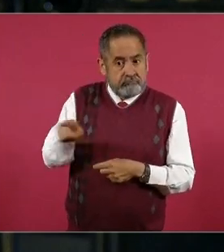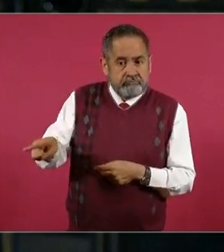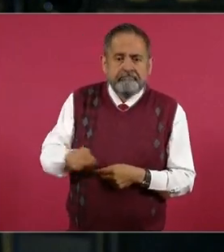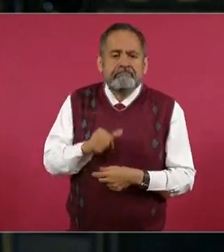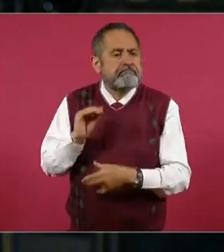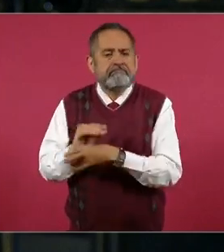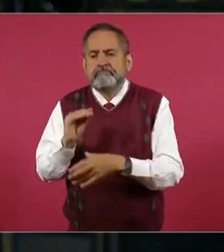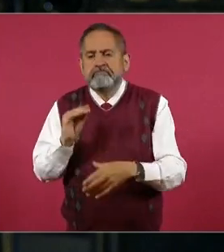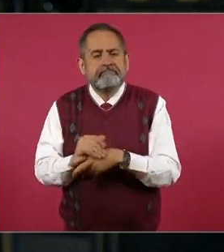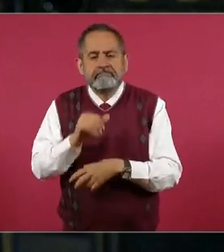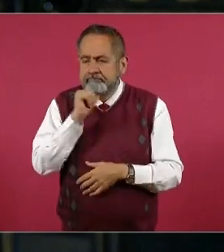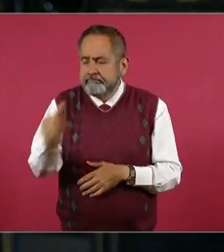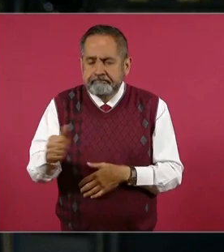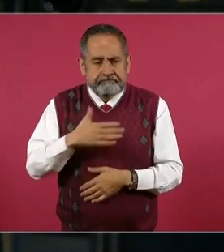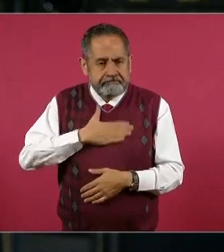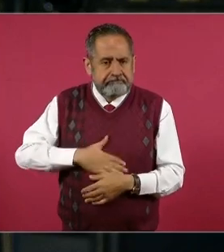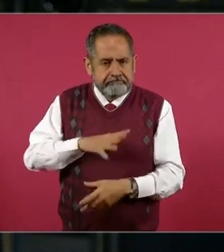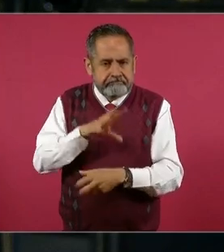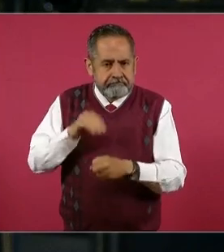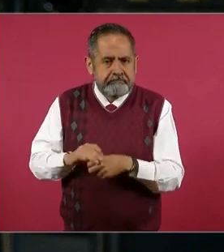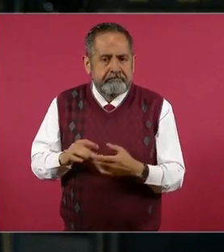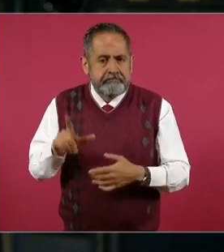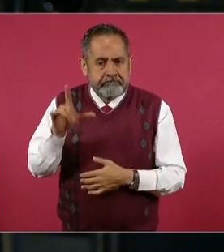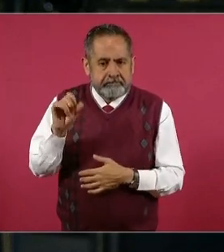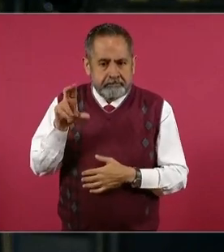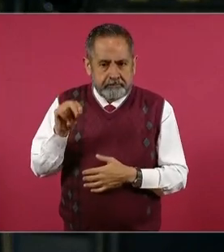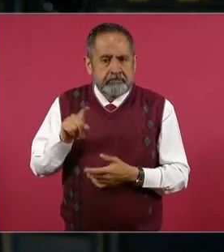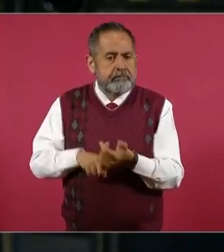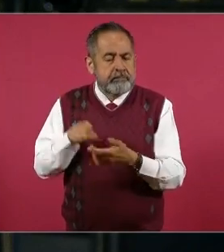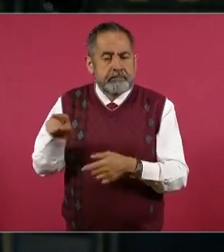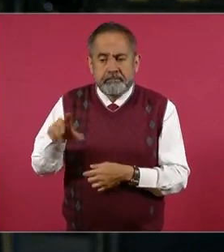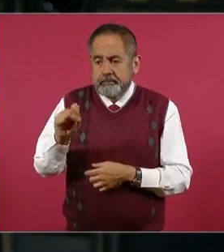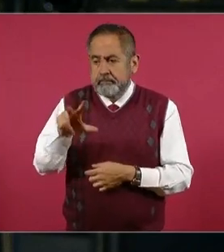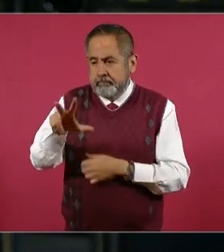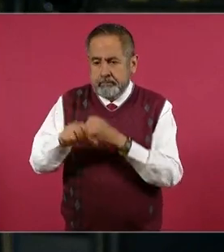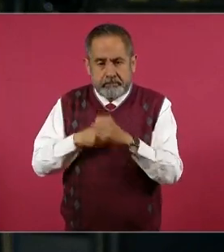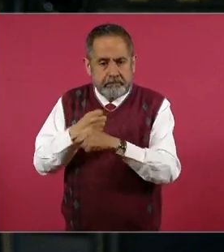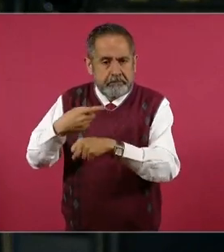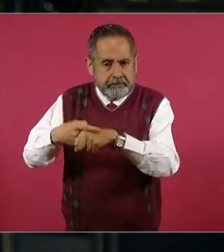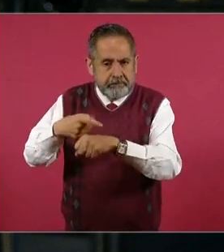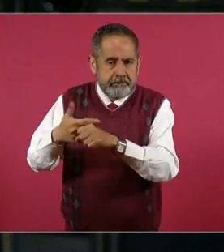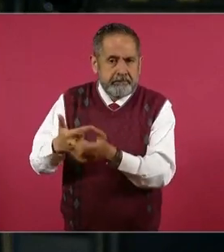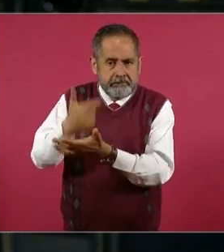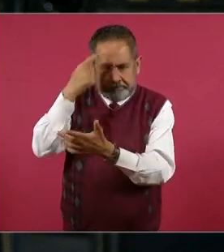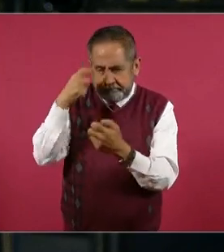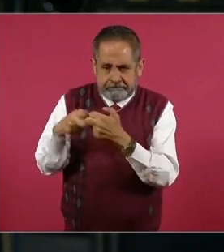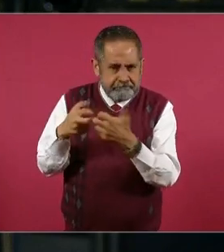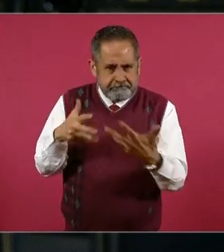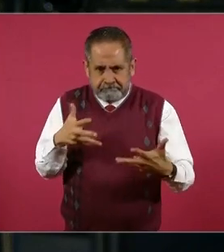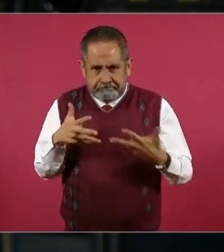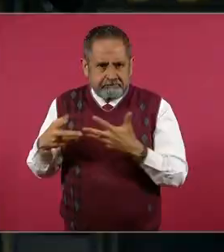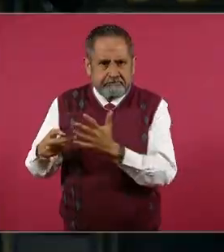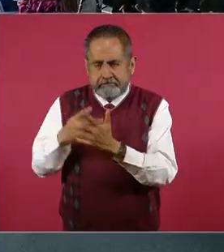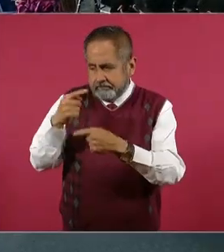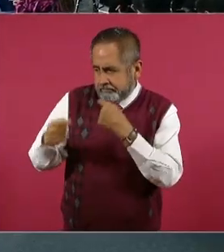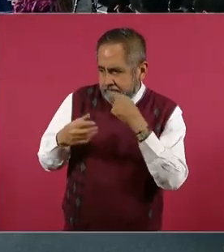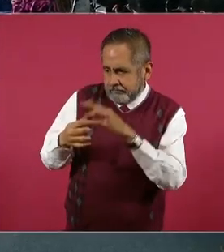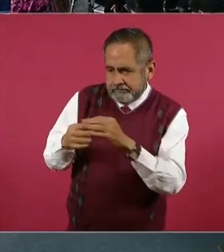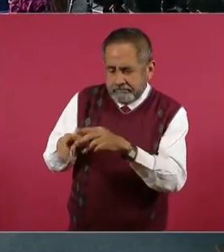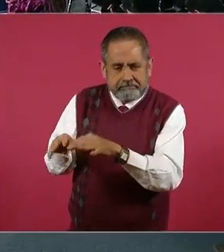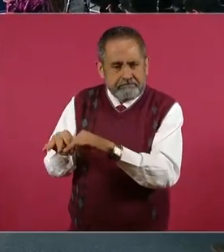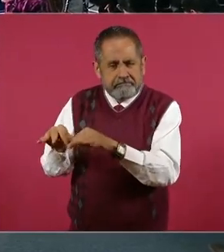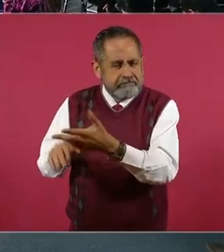se le ha hecho justicia completa. Leoncio, con 68 años, ha sufrido enfermedades graves debido al estrés y a la ansiedad de su situación